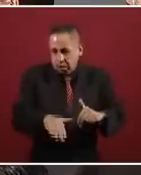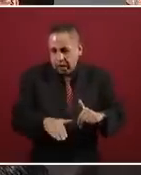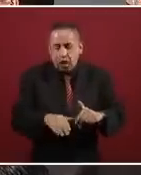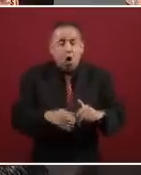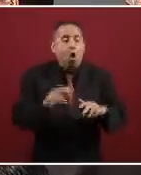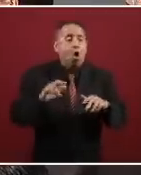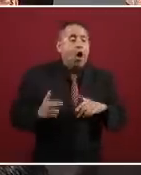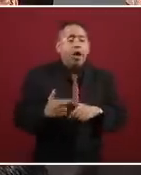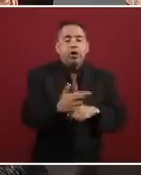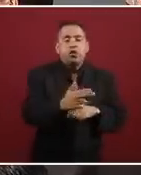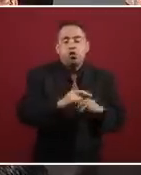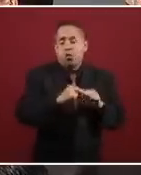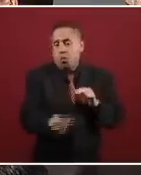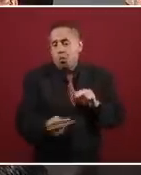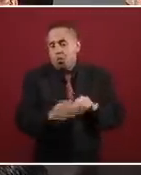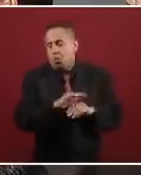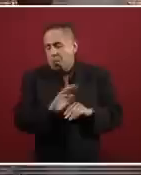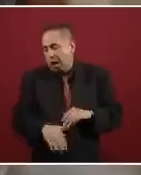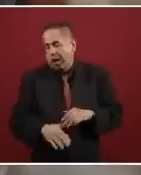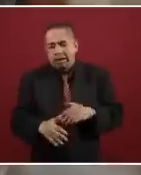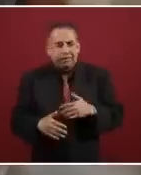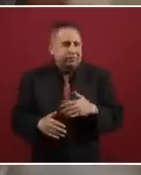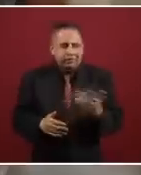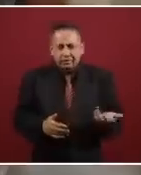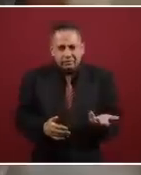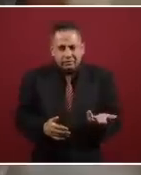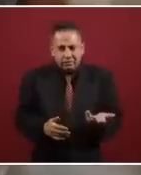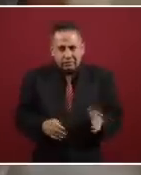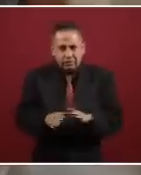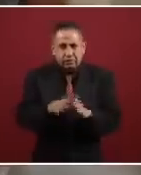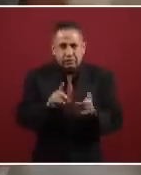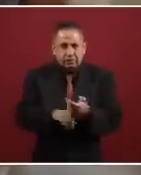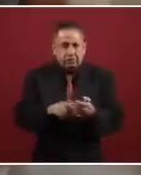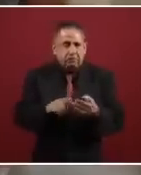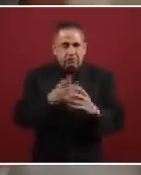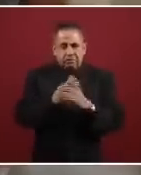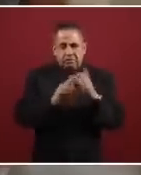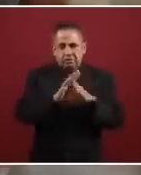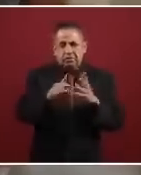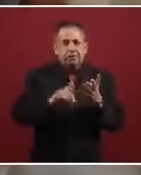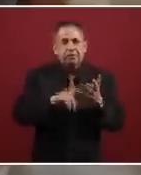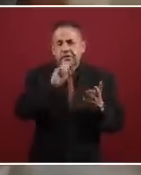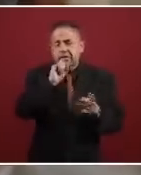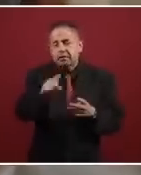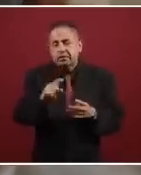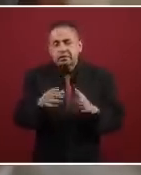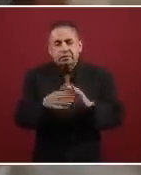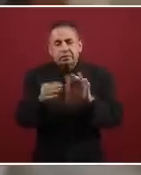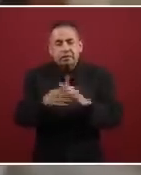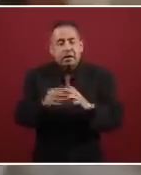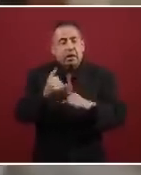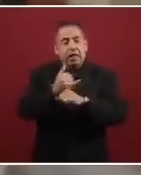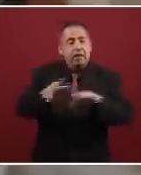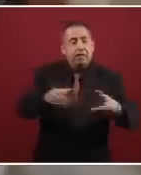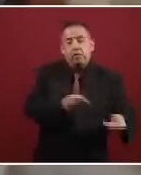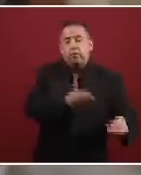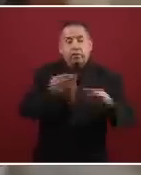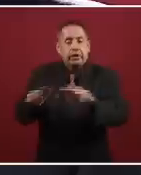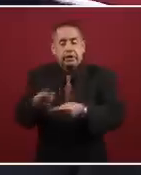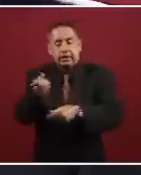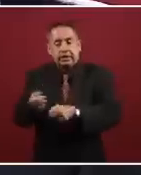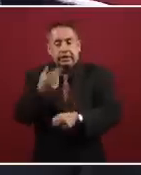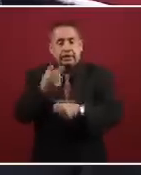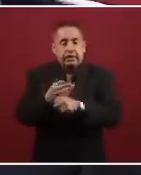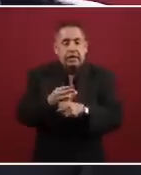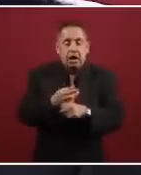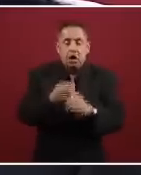Bravo. Esa pregunta en el tema migratorio, y también preguntarle si ya recibió el informe de la Secretaría de